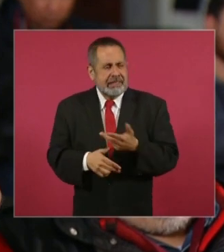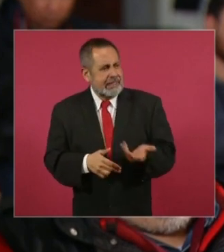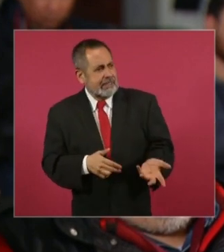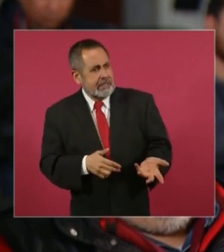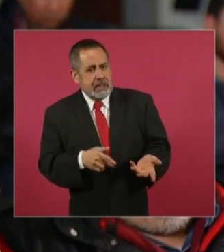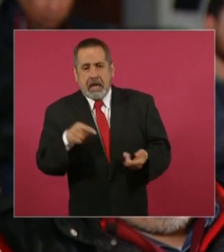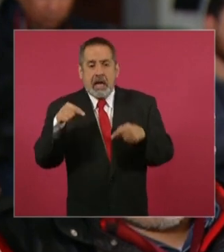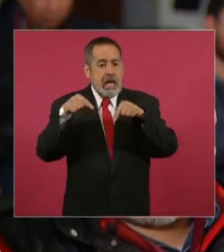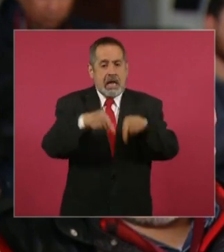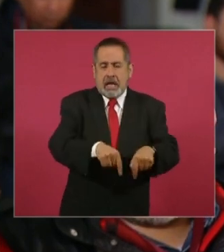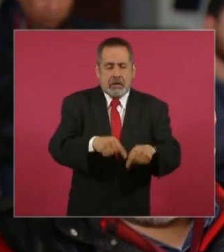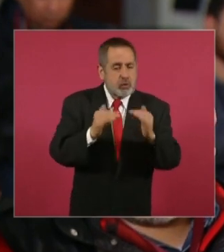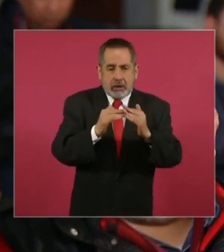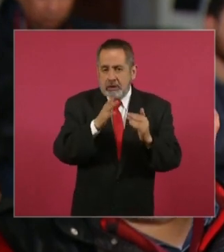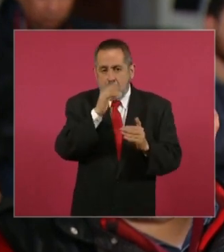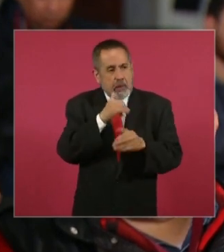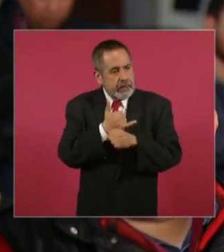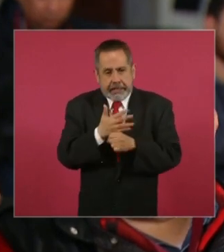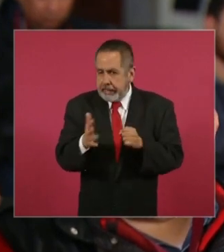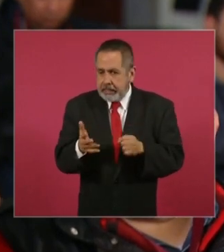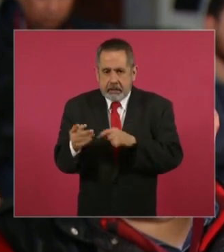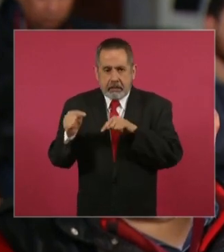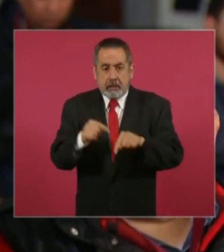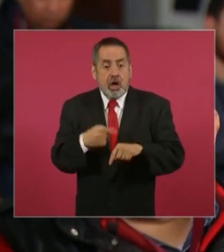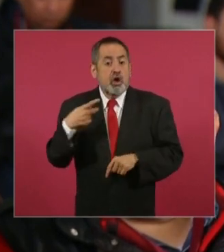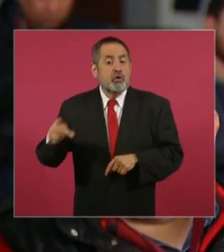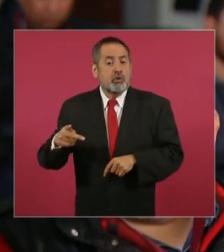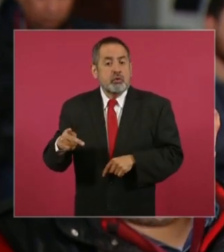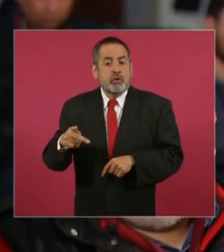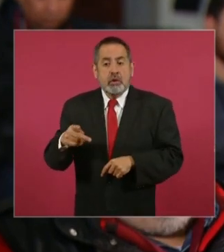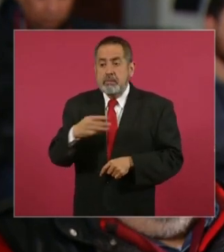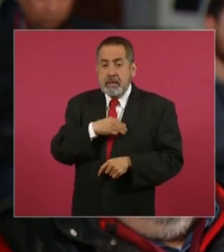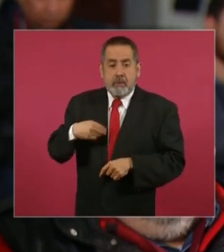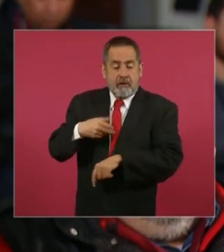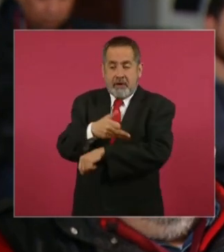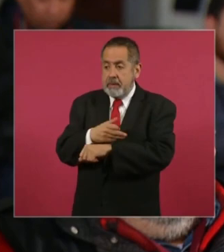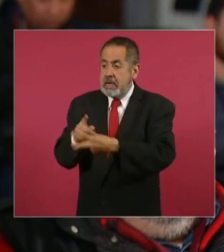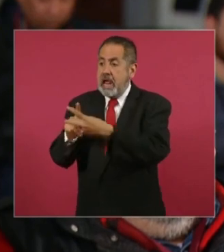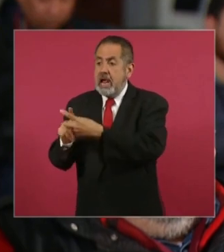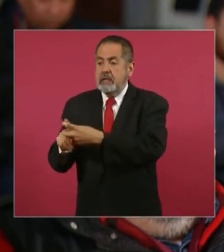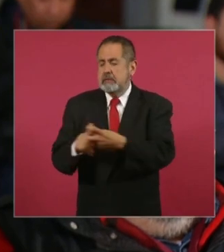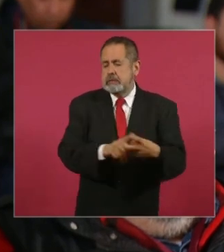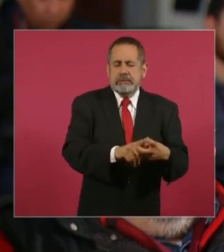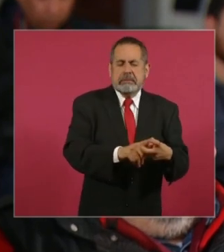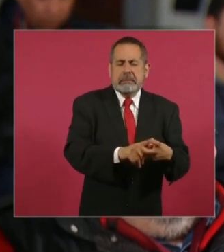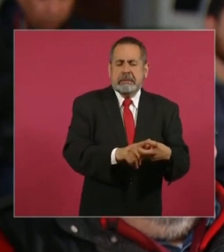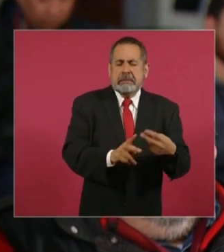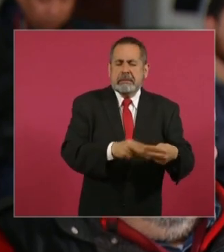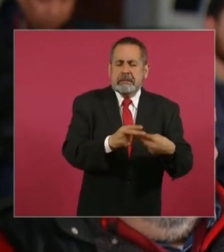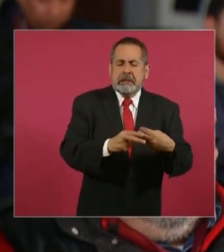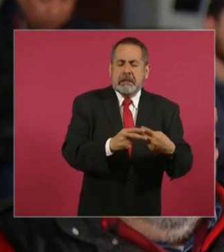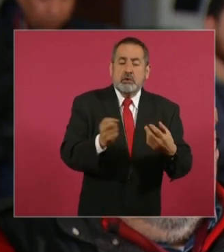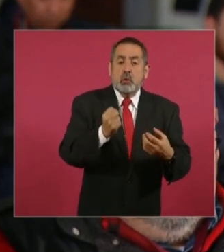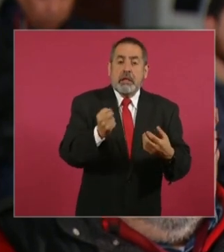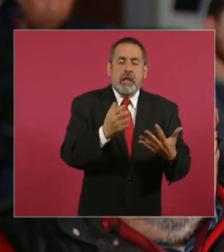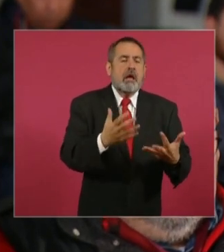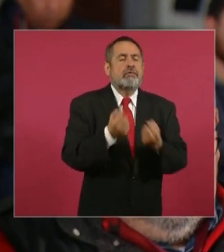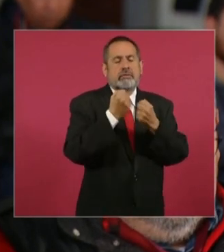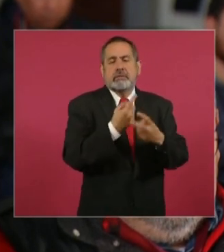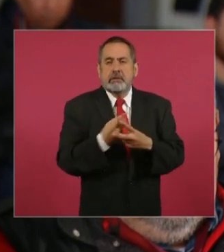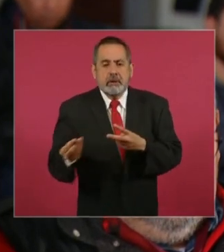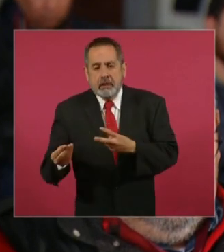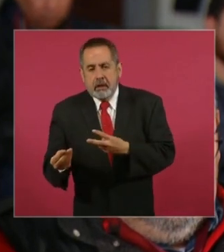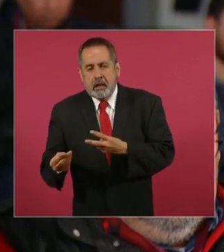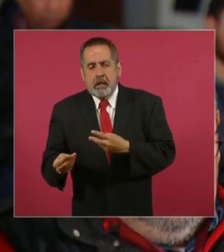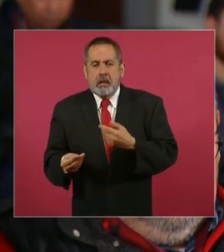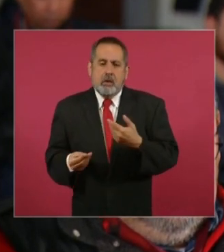insisto, que regresen a su hogar. Inclusive secuestraron a uno de sus integrantes, por fortuna lo lograron rescatar. Y bueno, esto